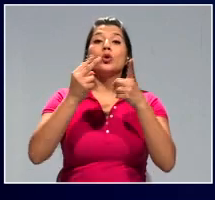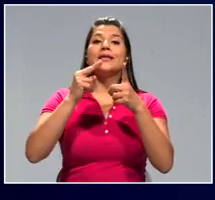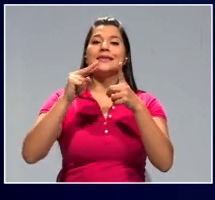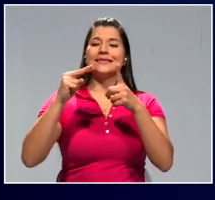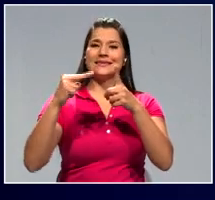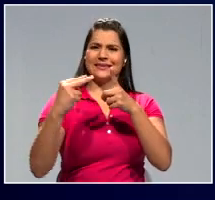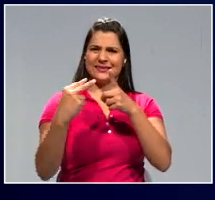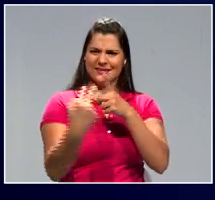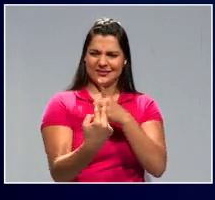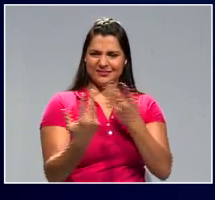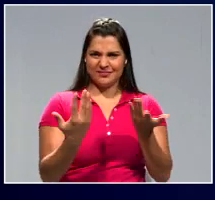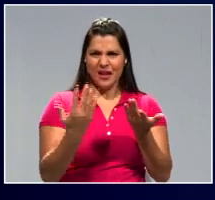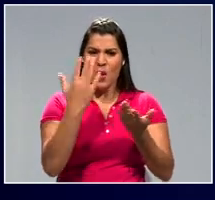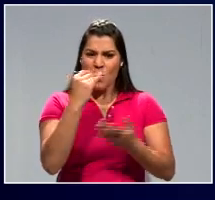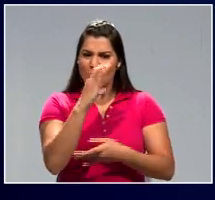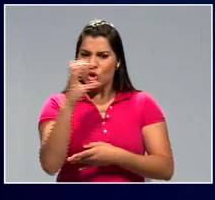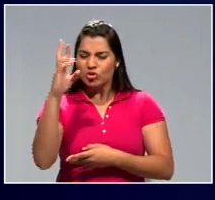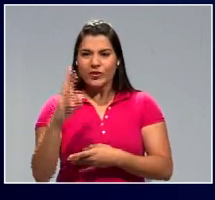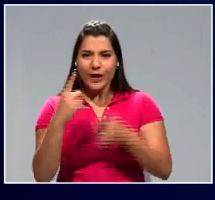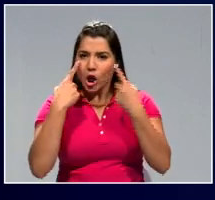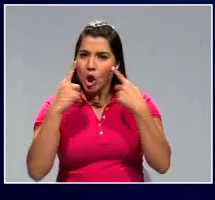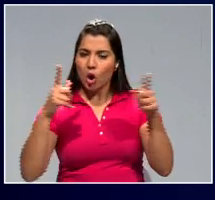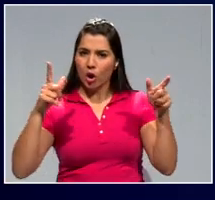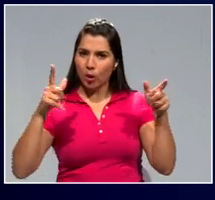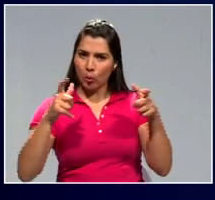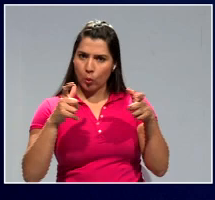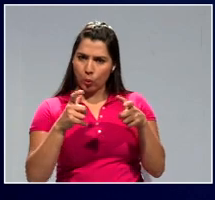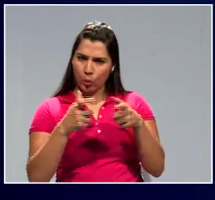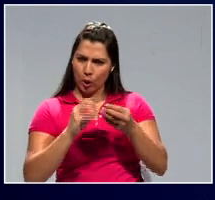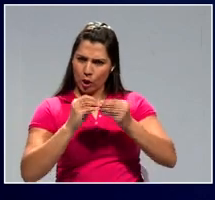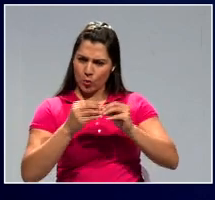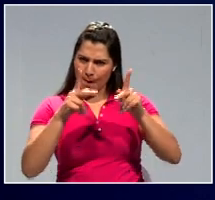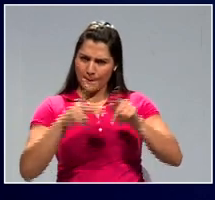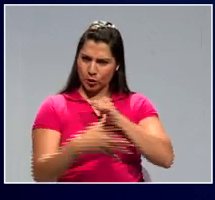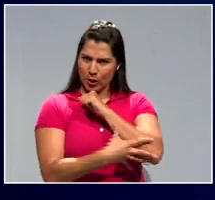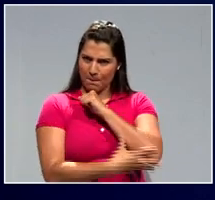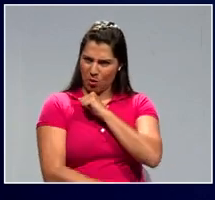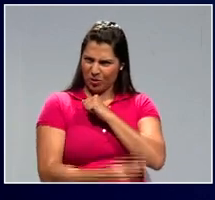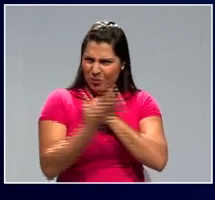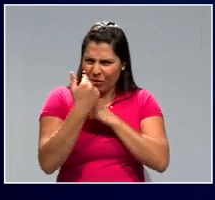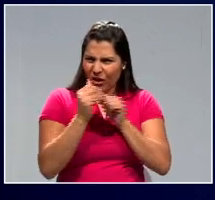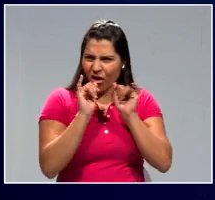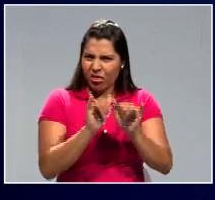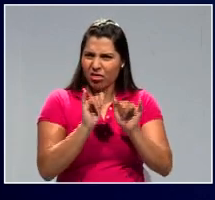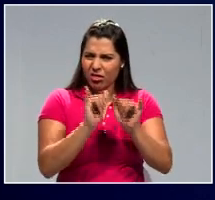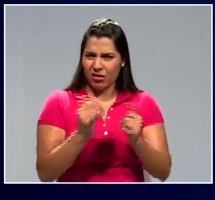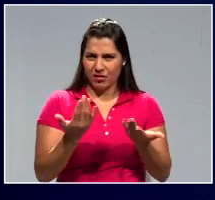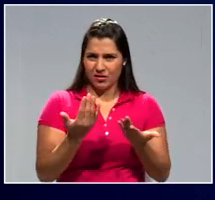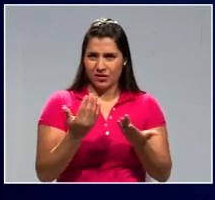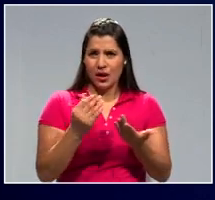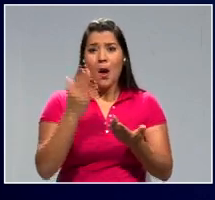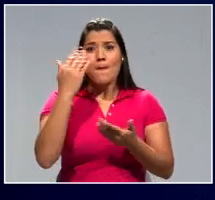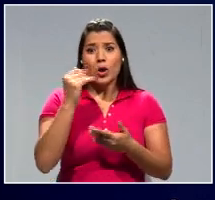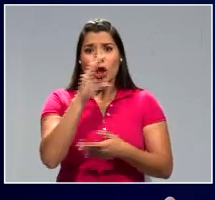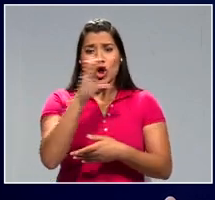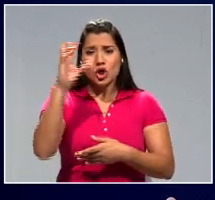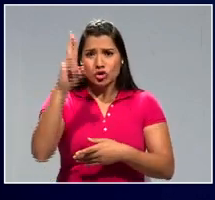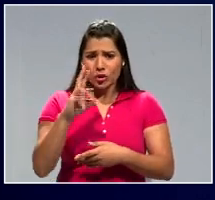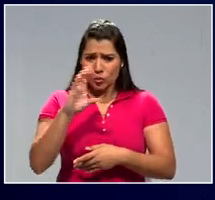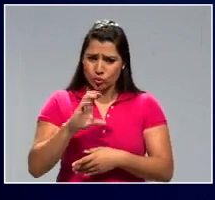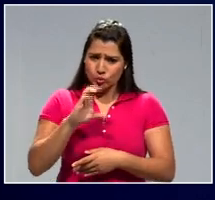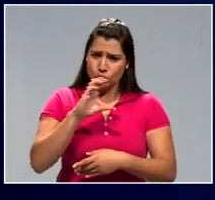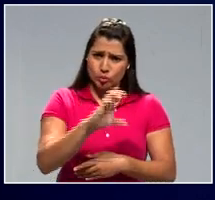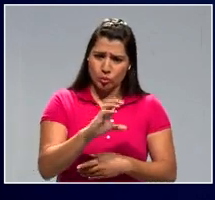¿Por qué no logramos bajar la cantidad de pobres a pesar de que el Estado costarricense destina